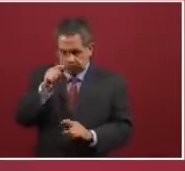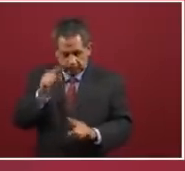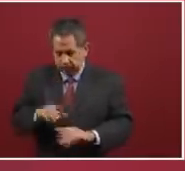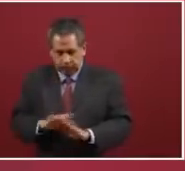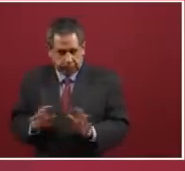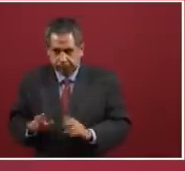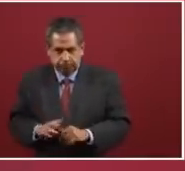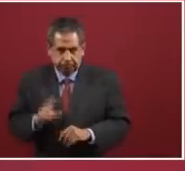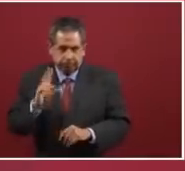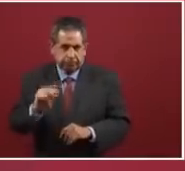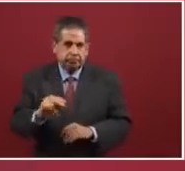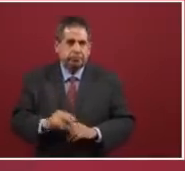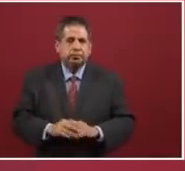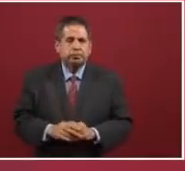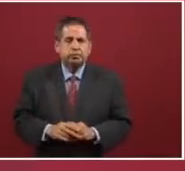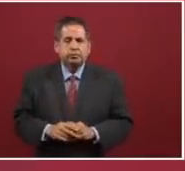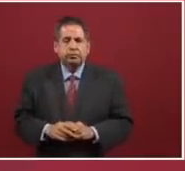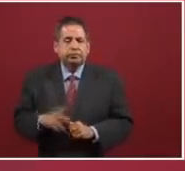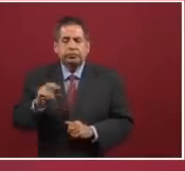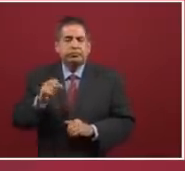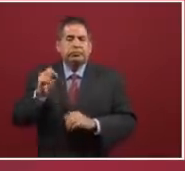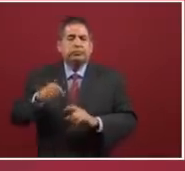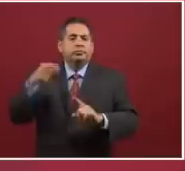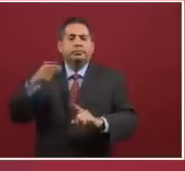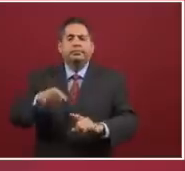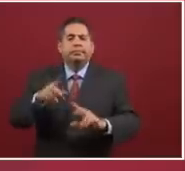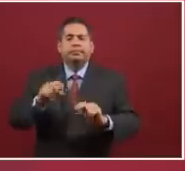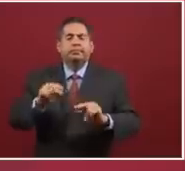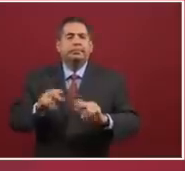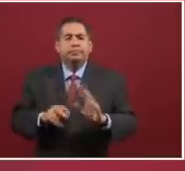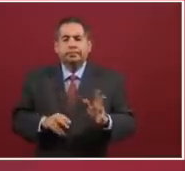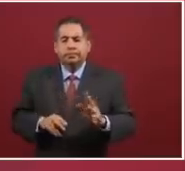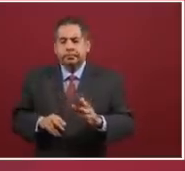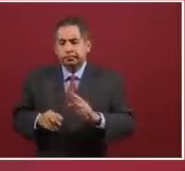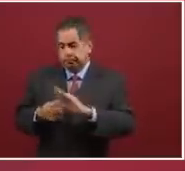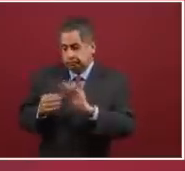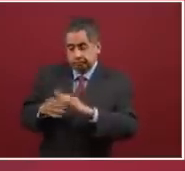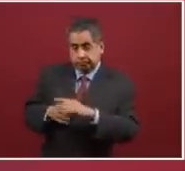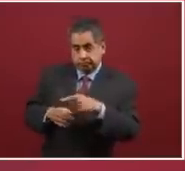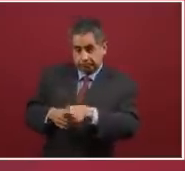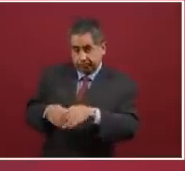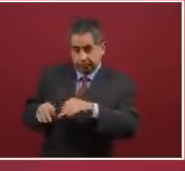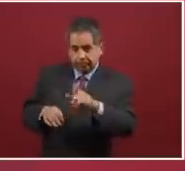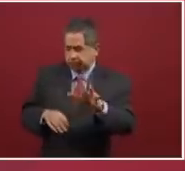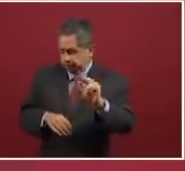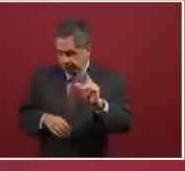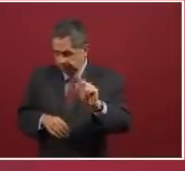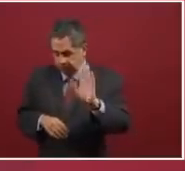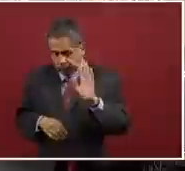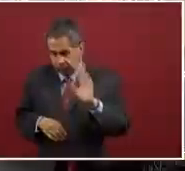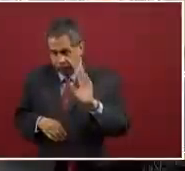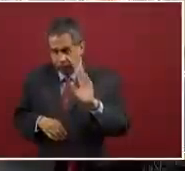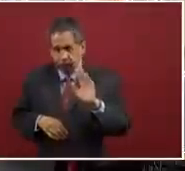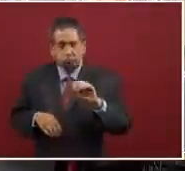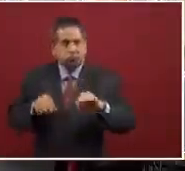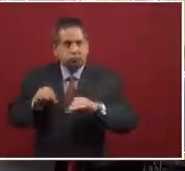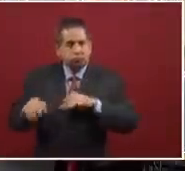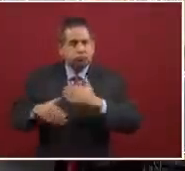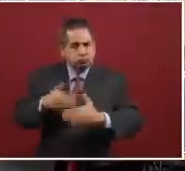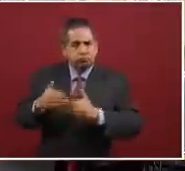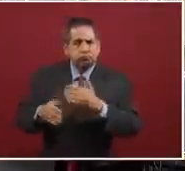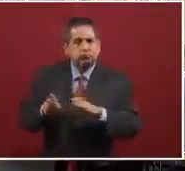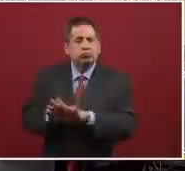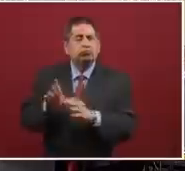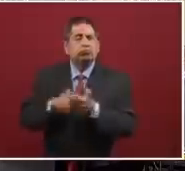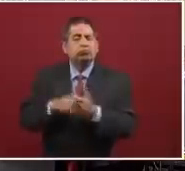que tienen, no es hacer esa labor. Es un trabajo que